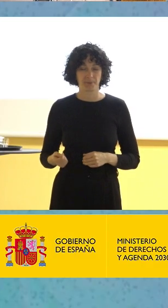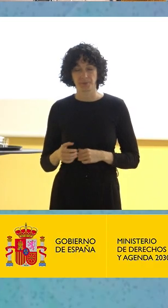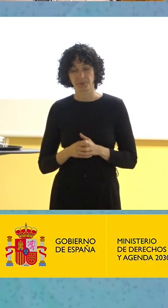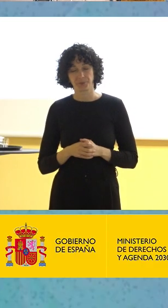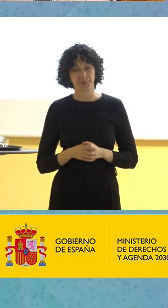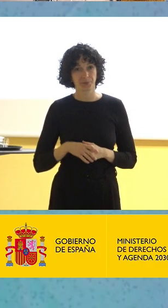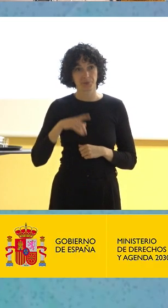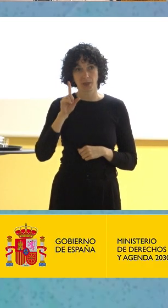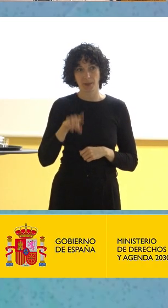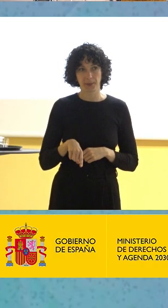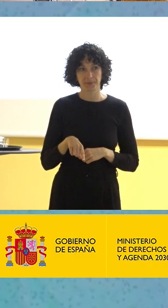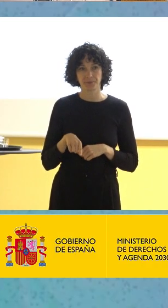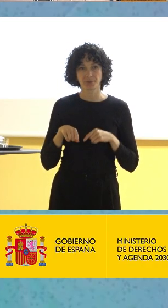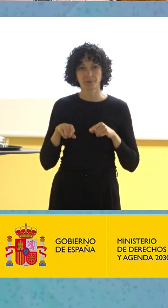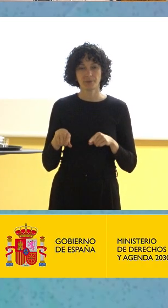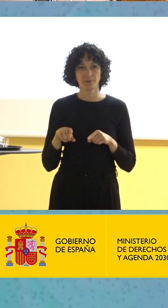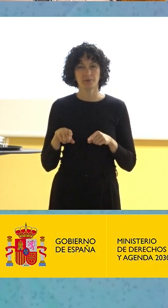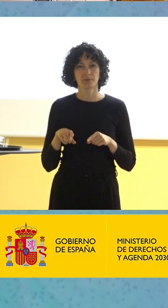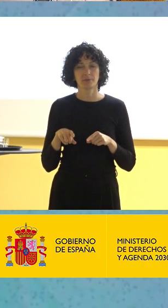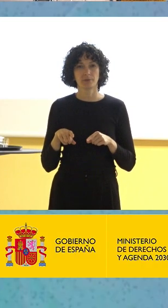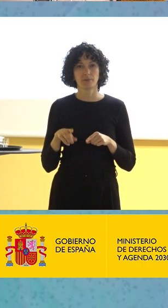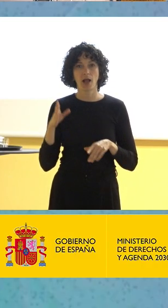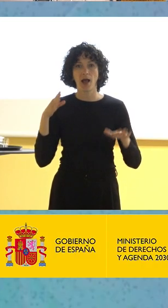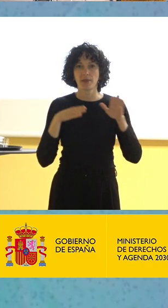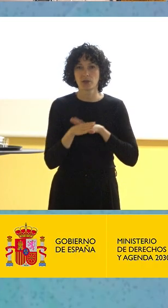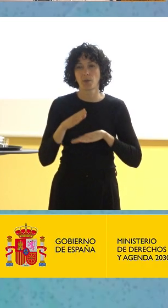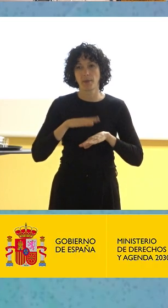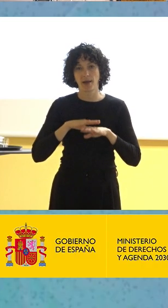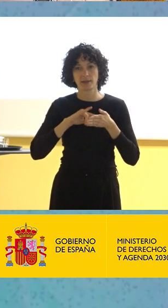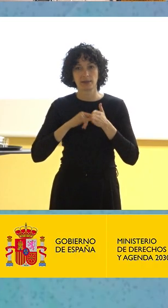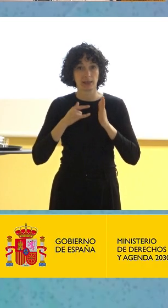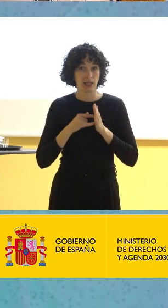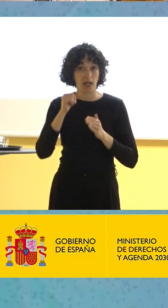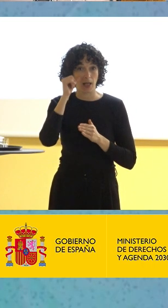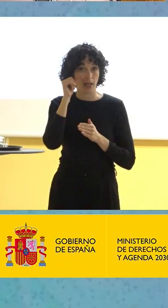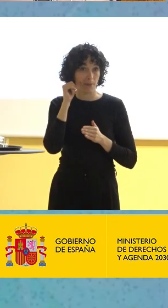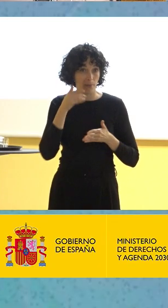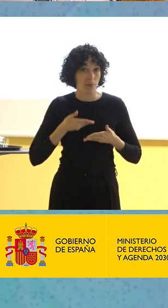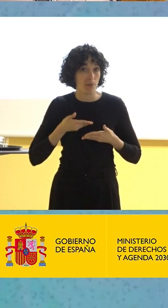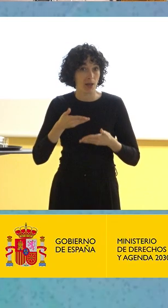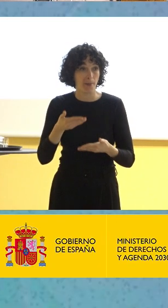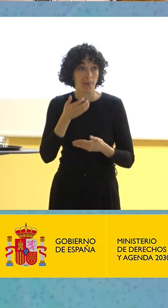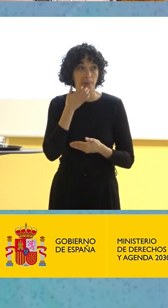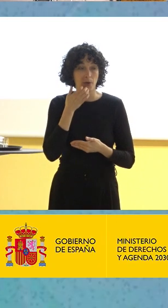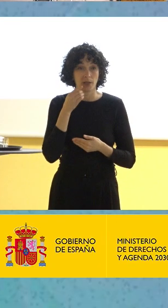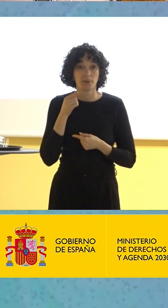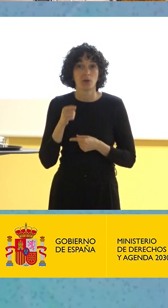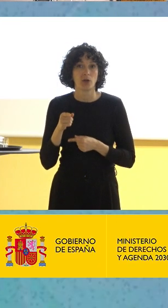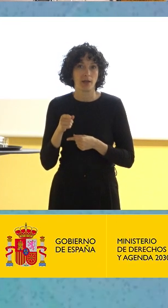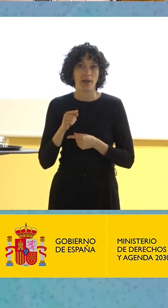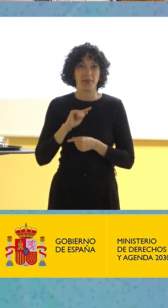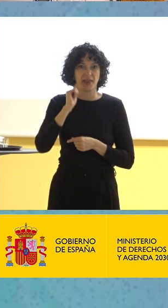Por otra parte, encontramos que el acceso a técnicas de reproducción asistida como el diagnóstico genético